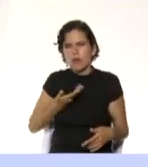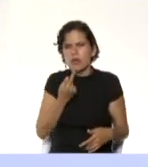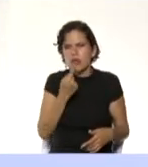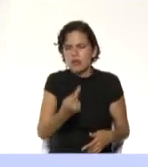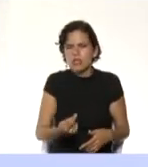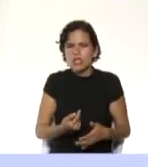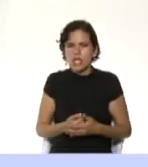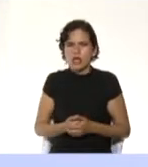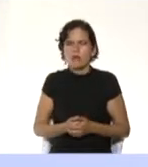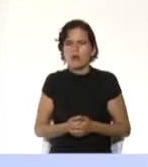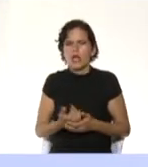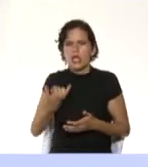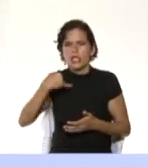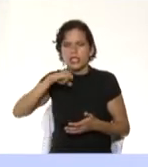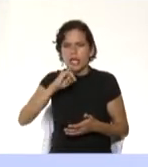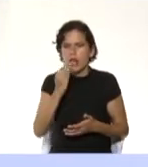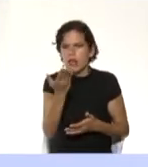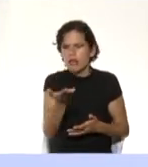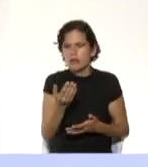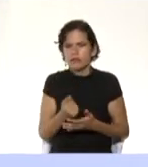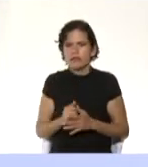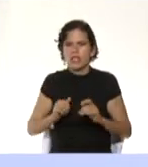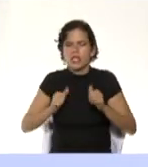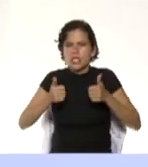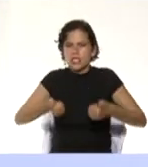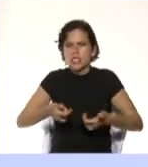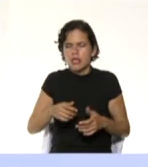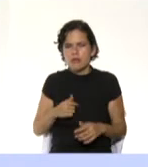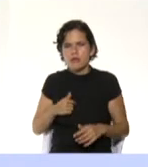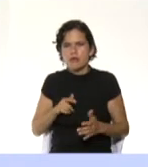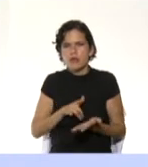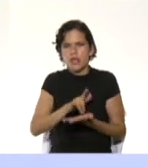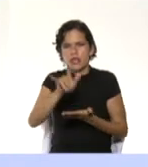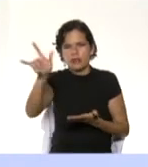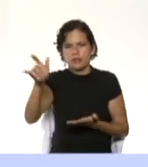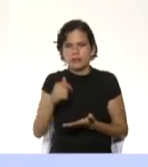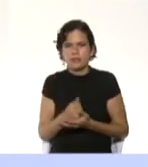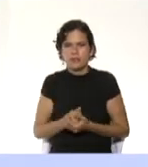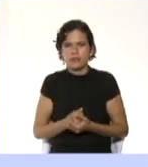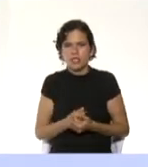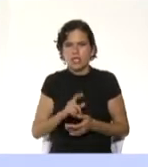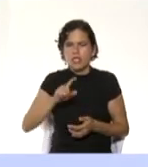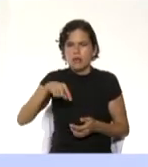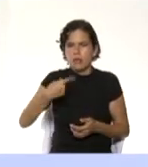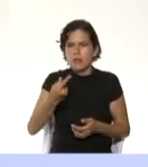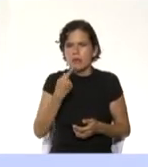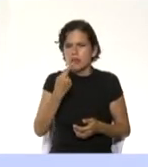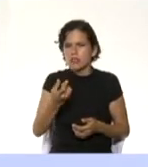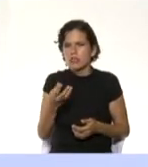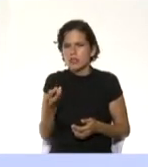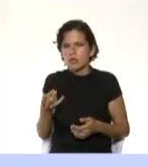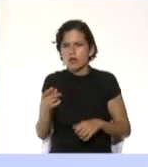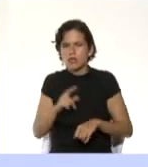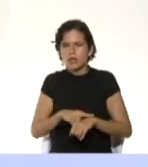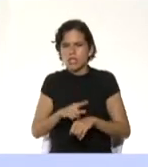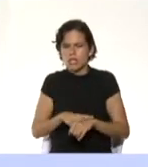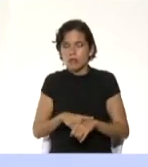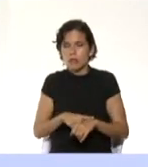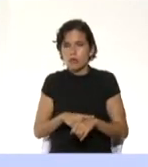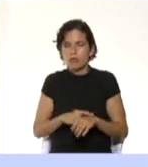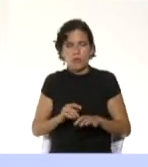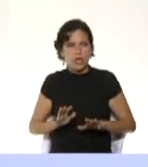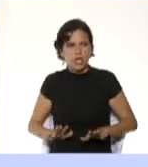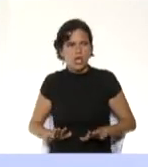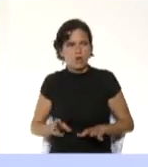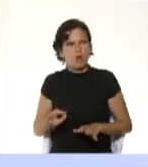digamos, estar allá, pues, iniciar mi viaje. Luego me dicen cuánto tiempo me voy a